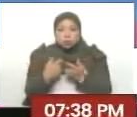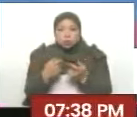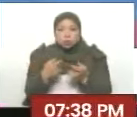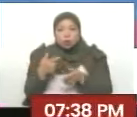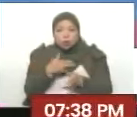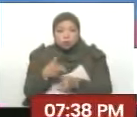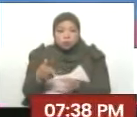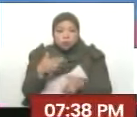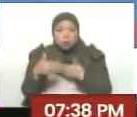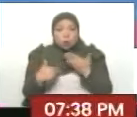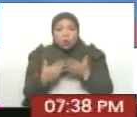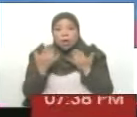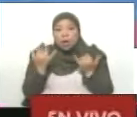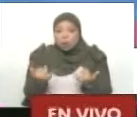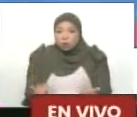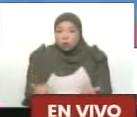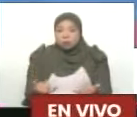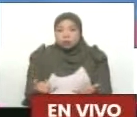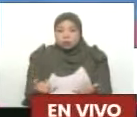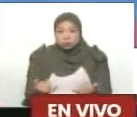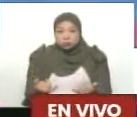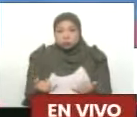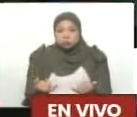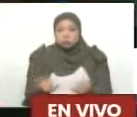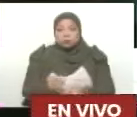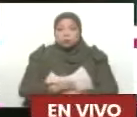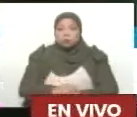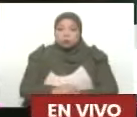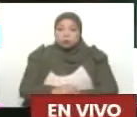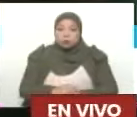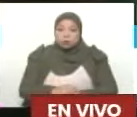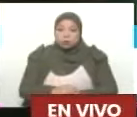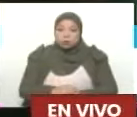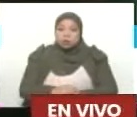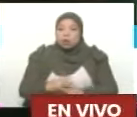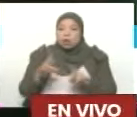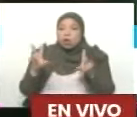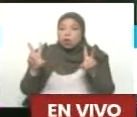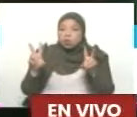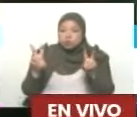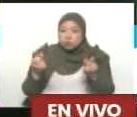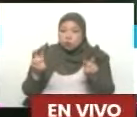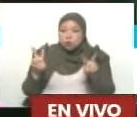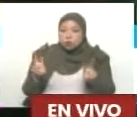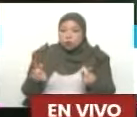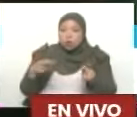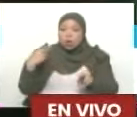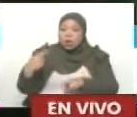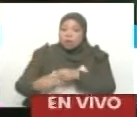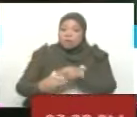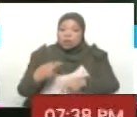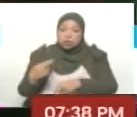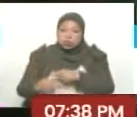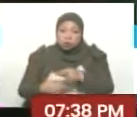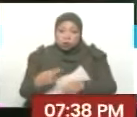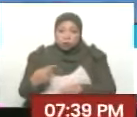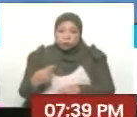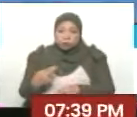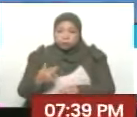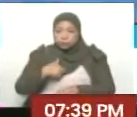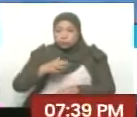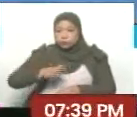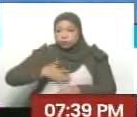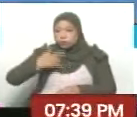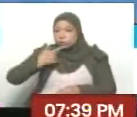pista. Ahora hubo nuevas capturas, nuevas revelaciones. Yo